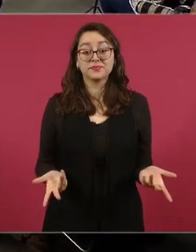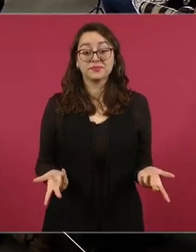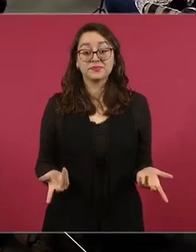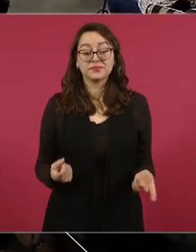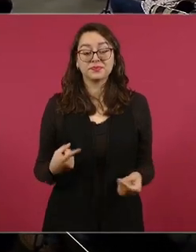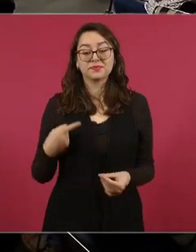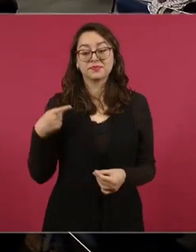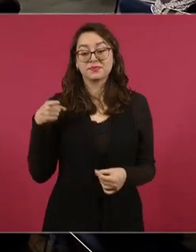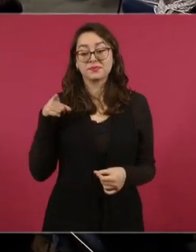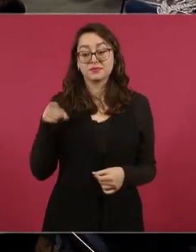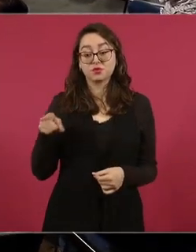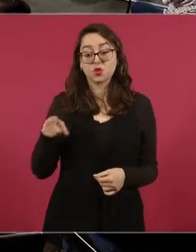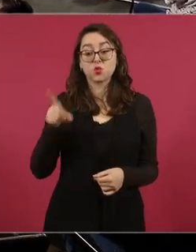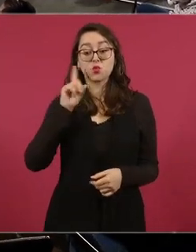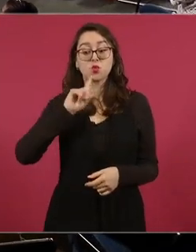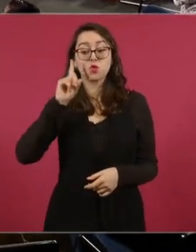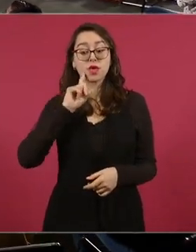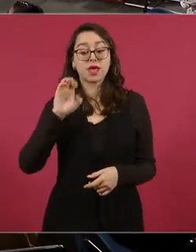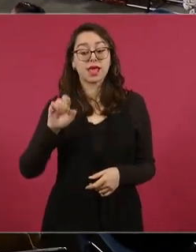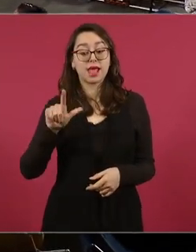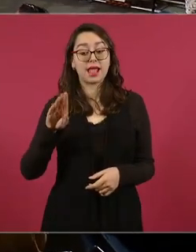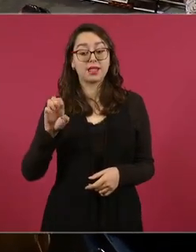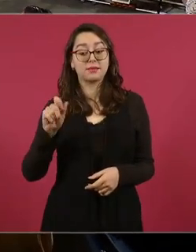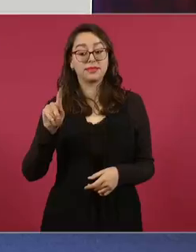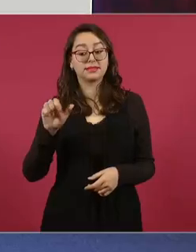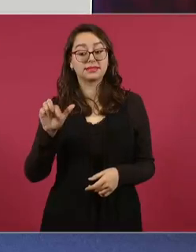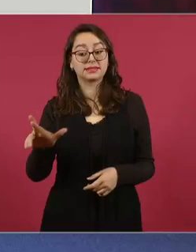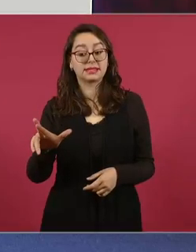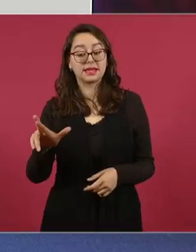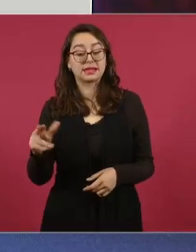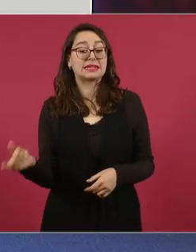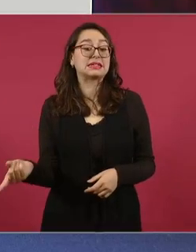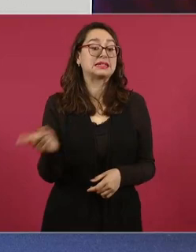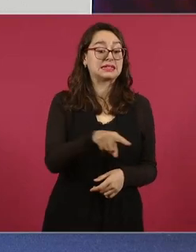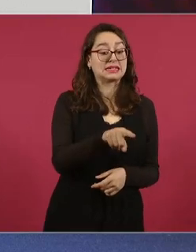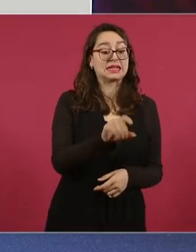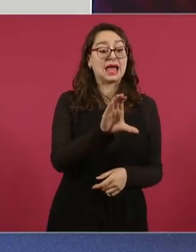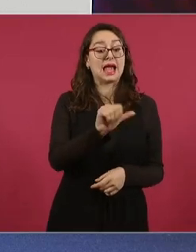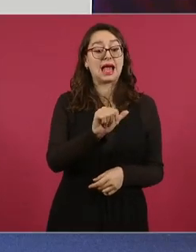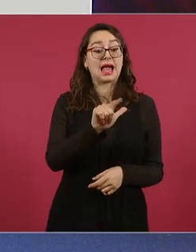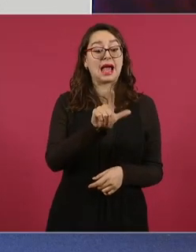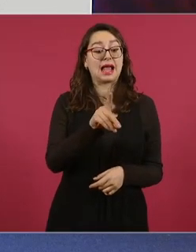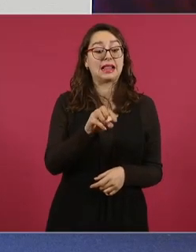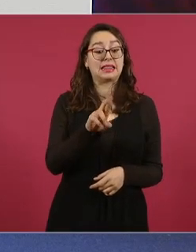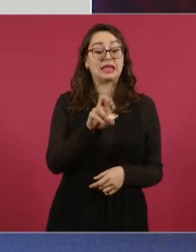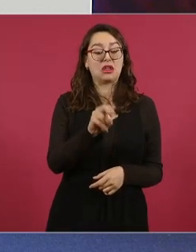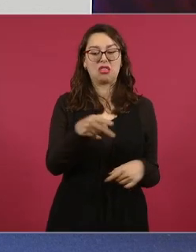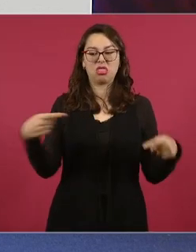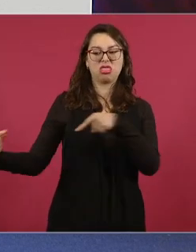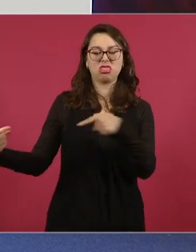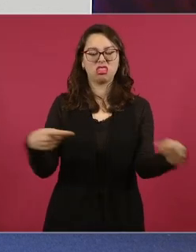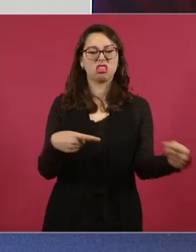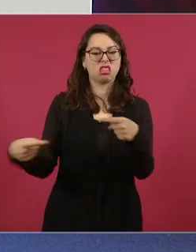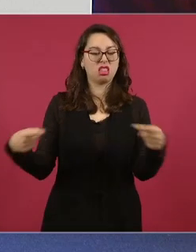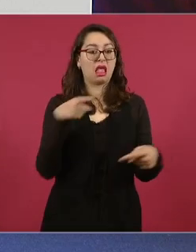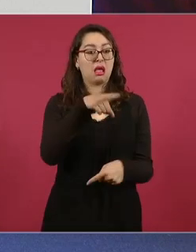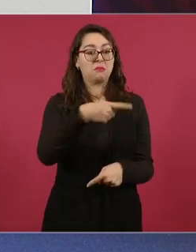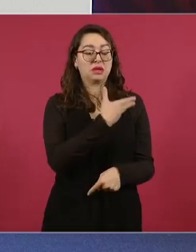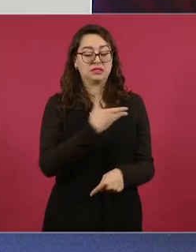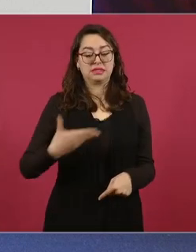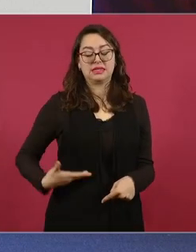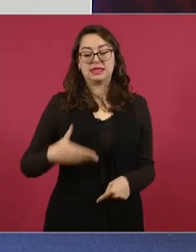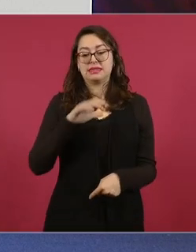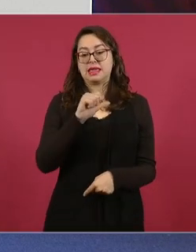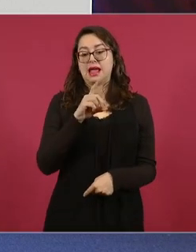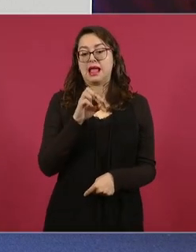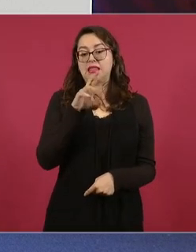Supuestamente esto es lo que le dijo Calderón a la maestra Elbester. Ahí